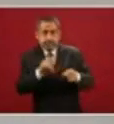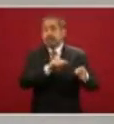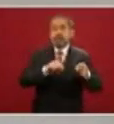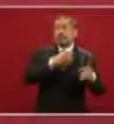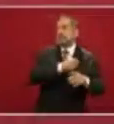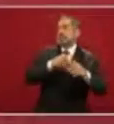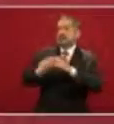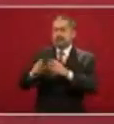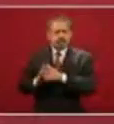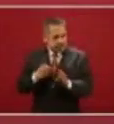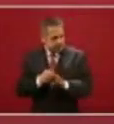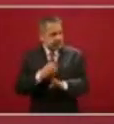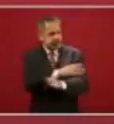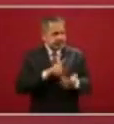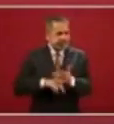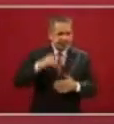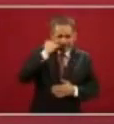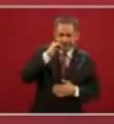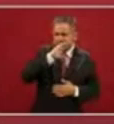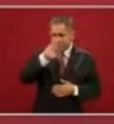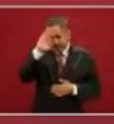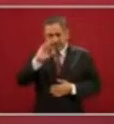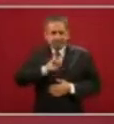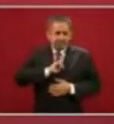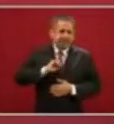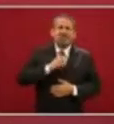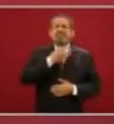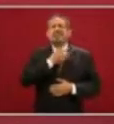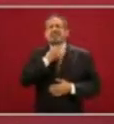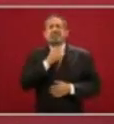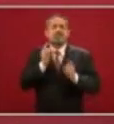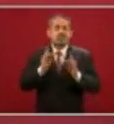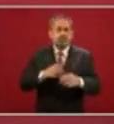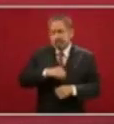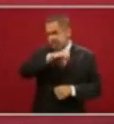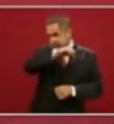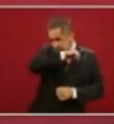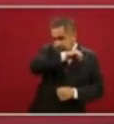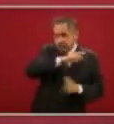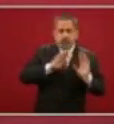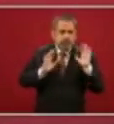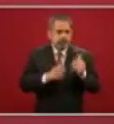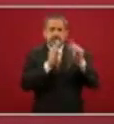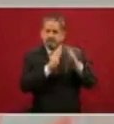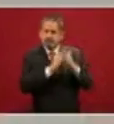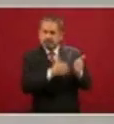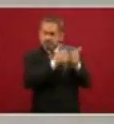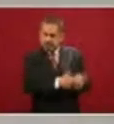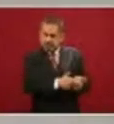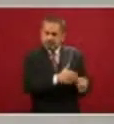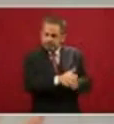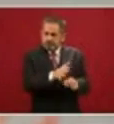casa quien tenga fiebre, tos, dolor de garganta, estornudos, etcétera. Y estas son las medidas básicas. Y segundo,